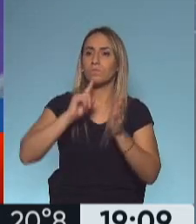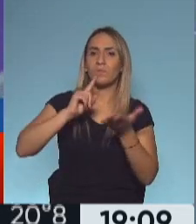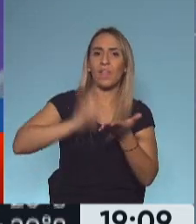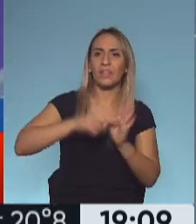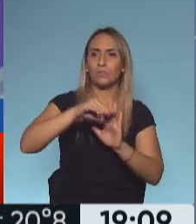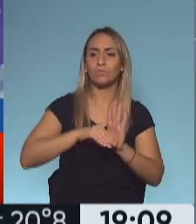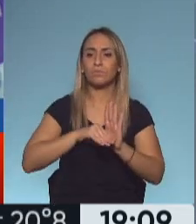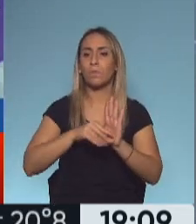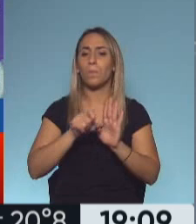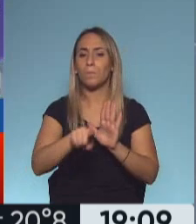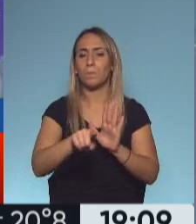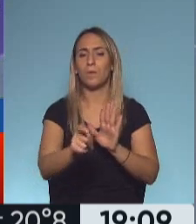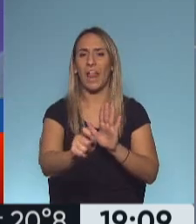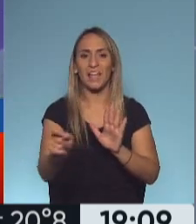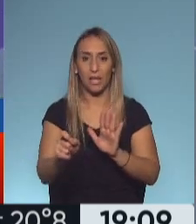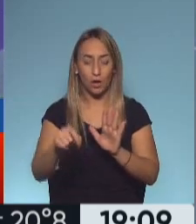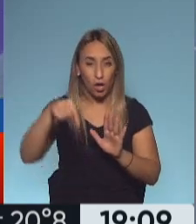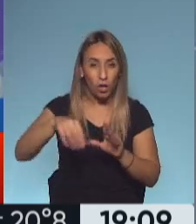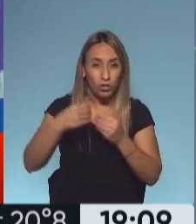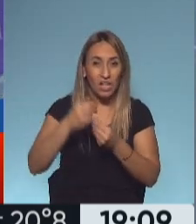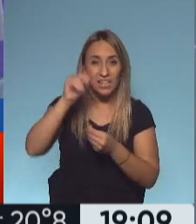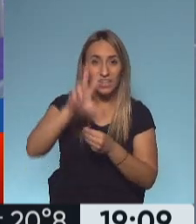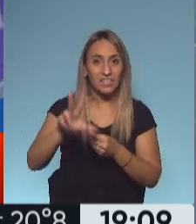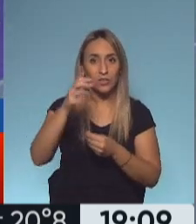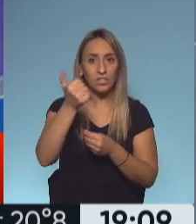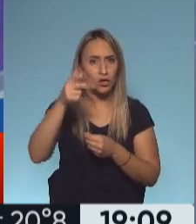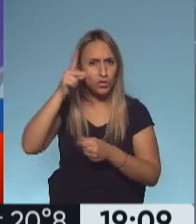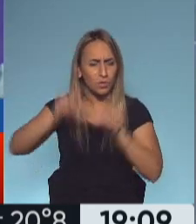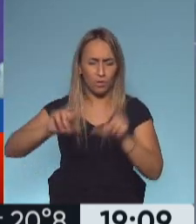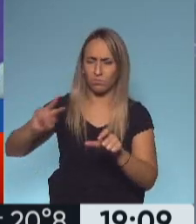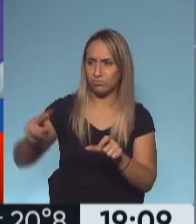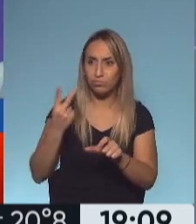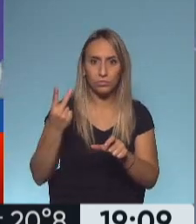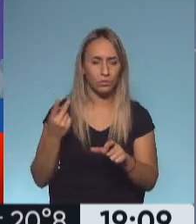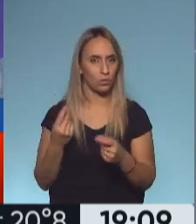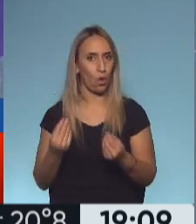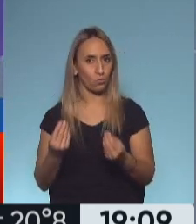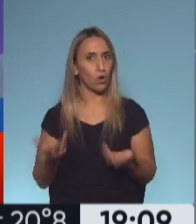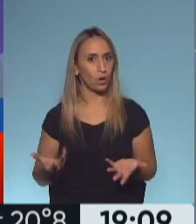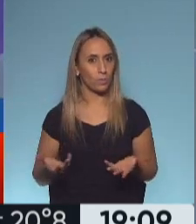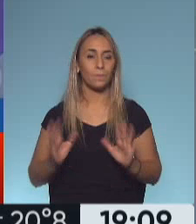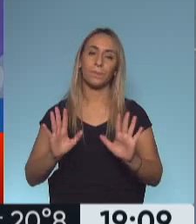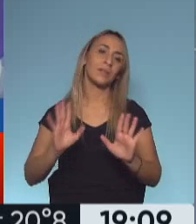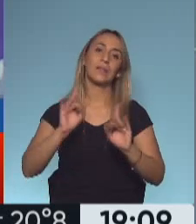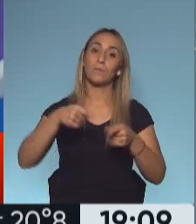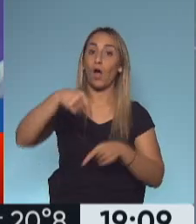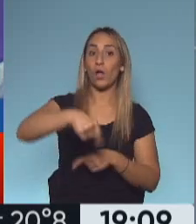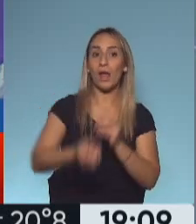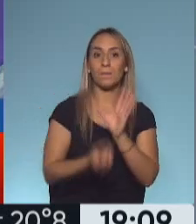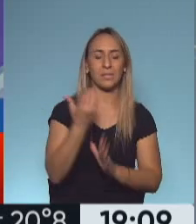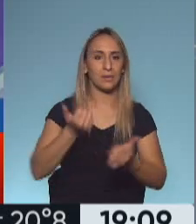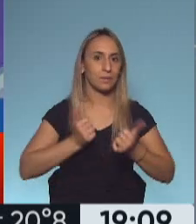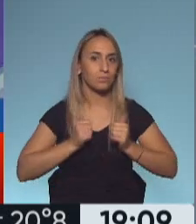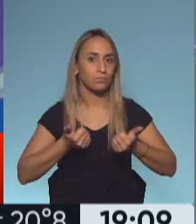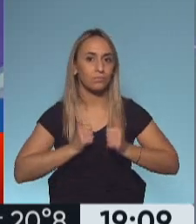cómo llegó nuestro país a hoy contar 368 muertos. Una locura los números. Y había expectativa esta mañana porque